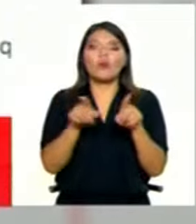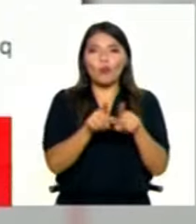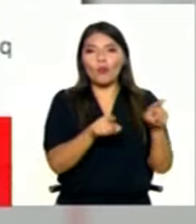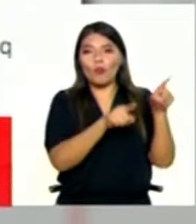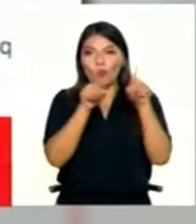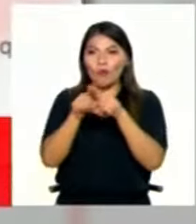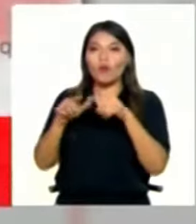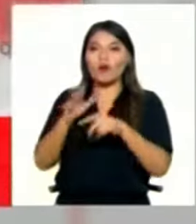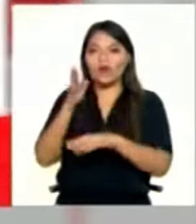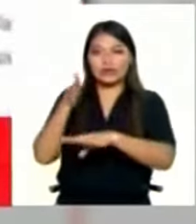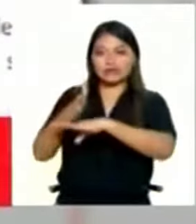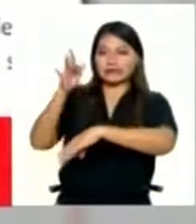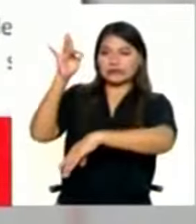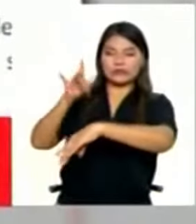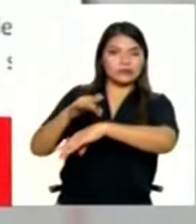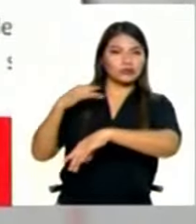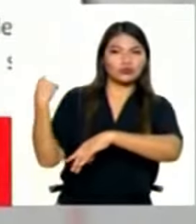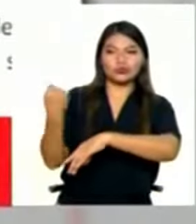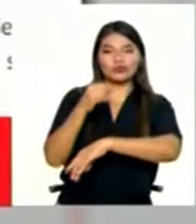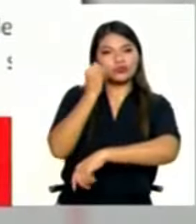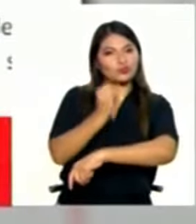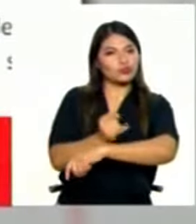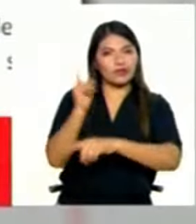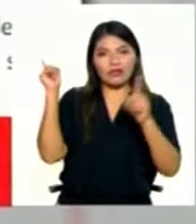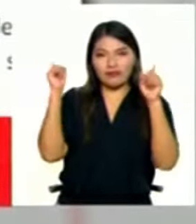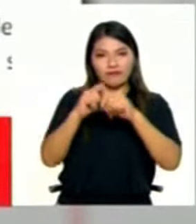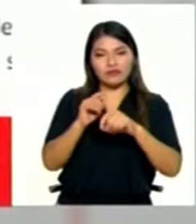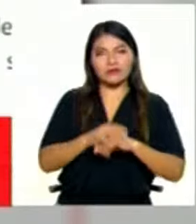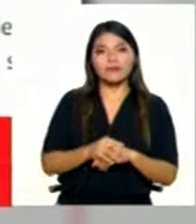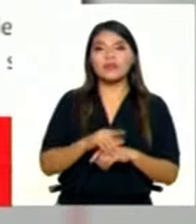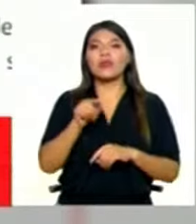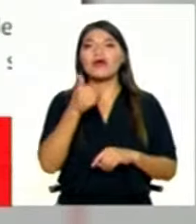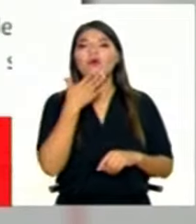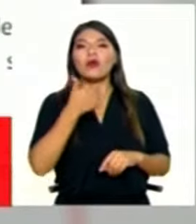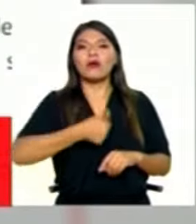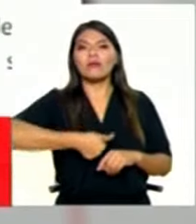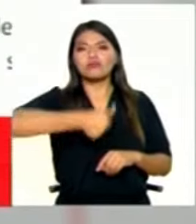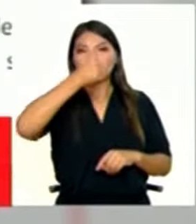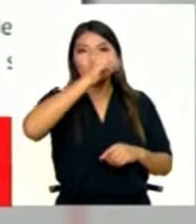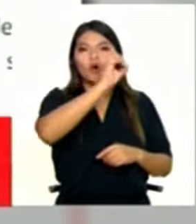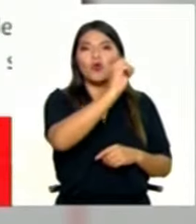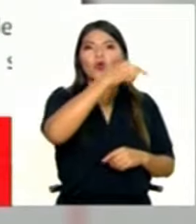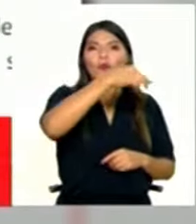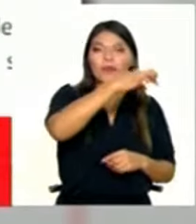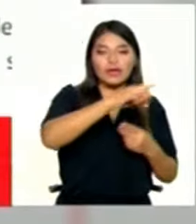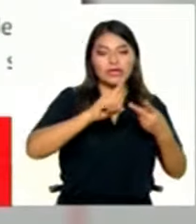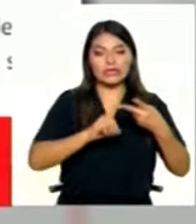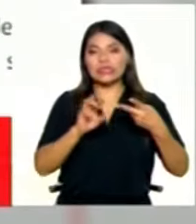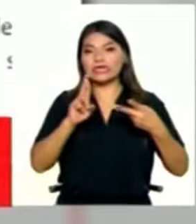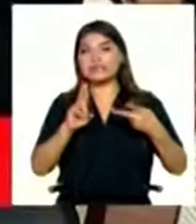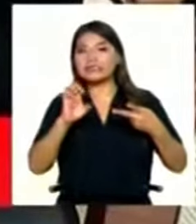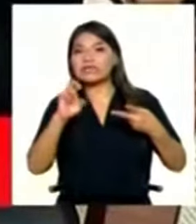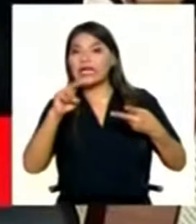la institucionalidad del país. Y respecto a la designación de los jefes de OMPE y RENIEC,